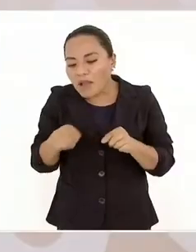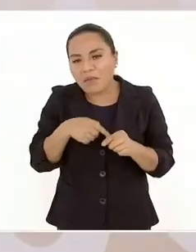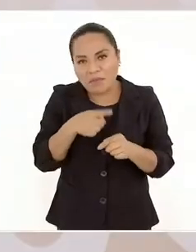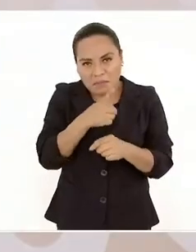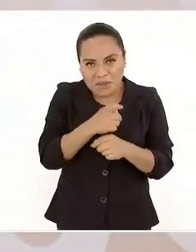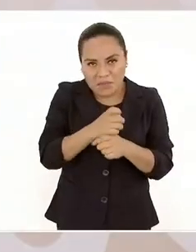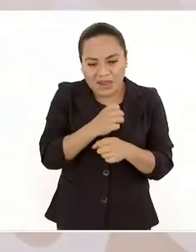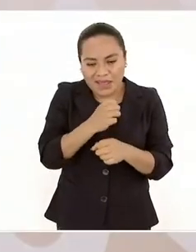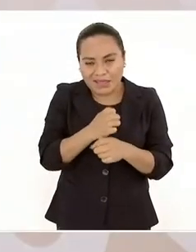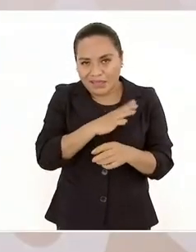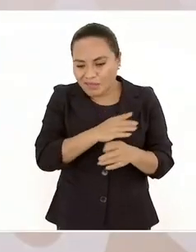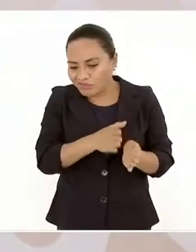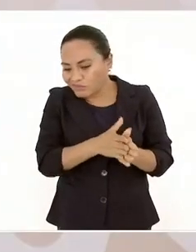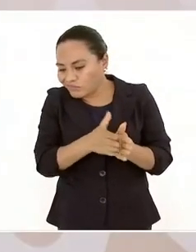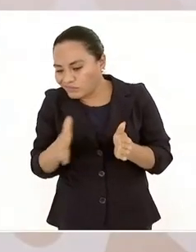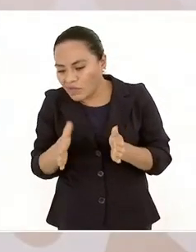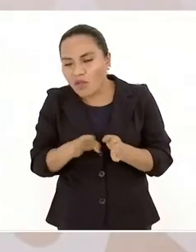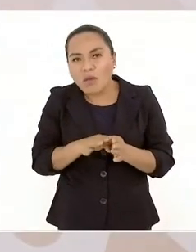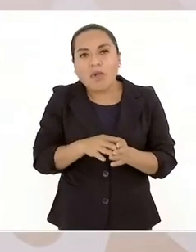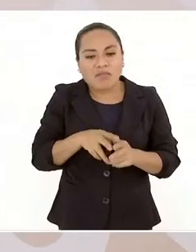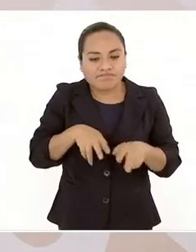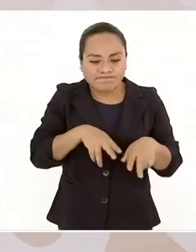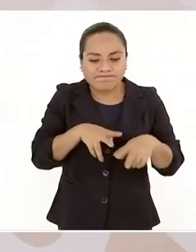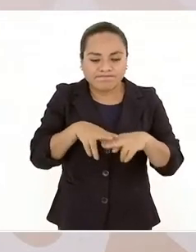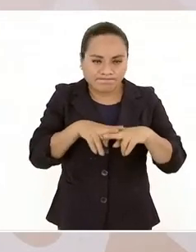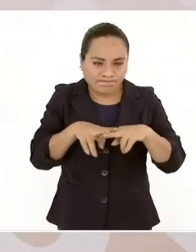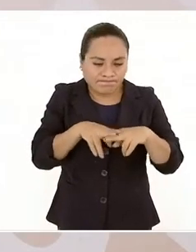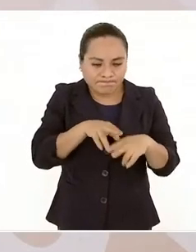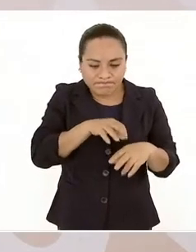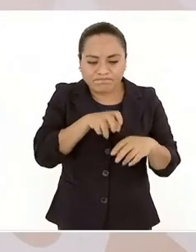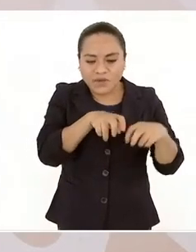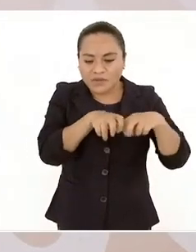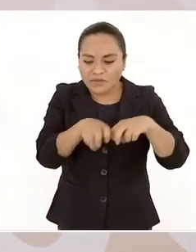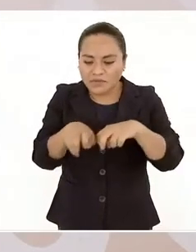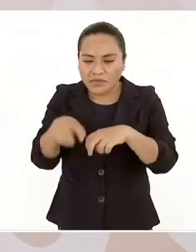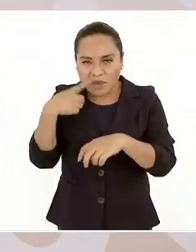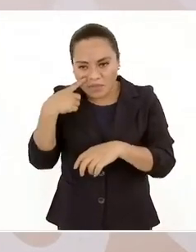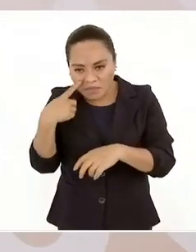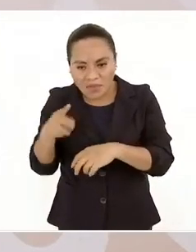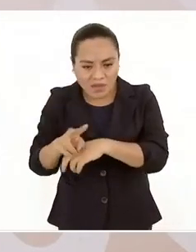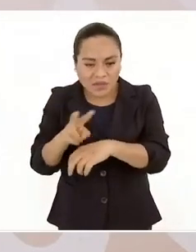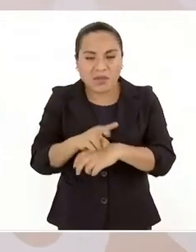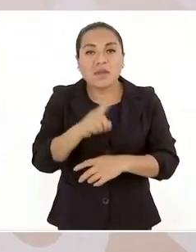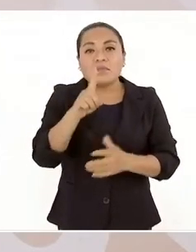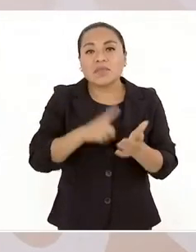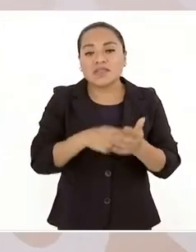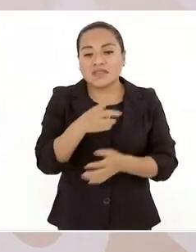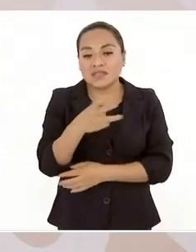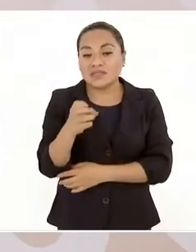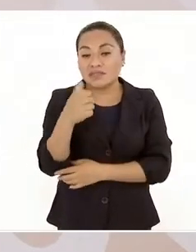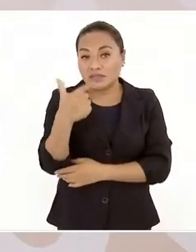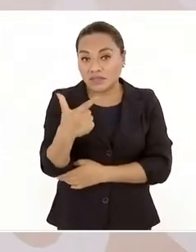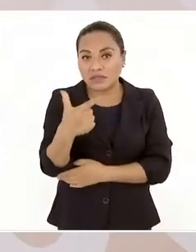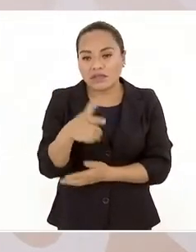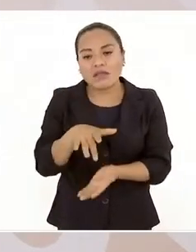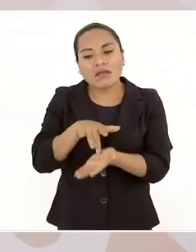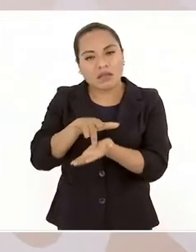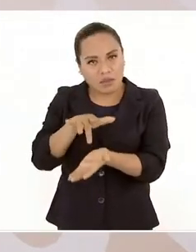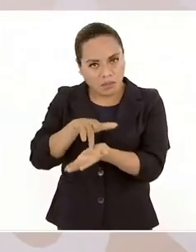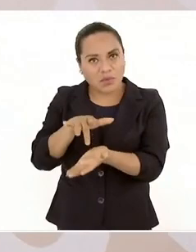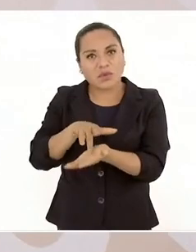Ya en materia específica de vivienda, pues se han entregado 1.607 apoyos